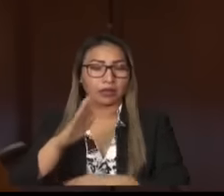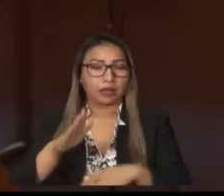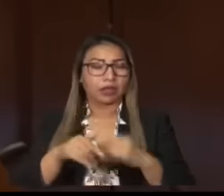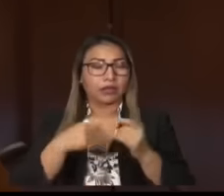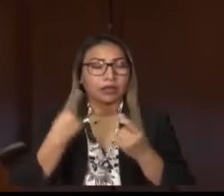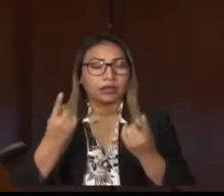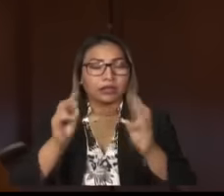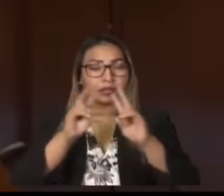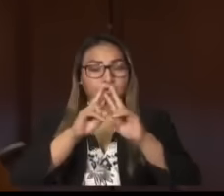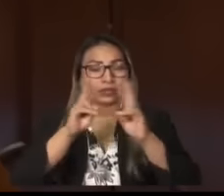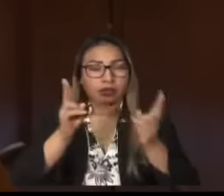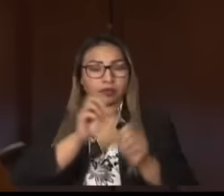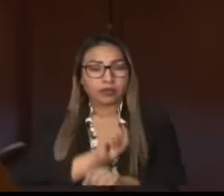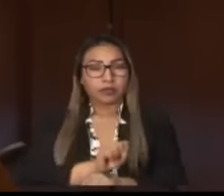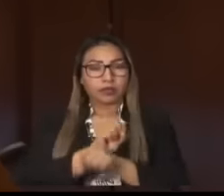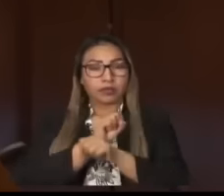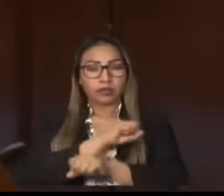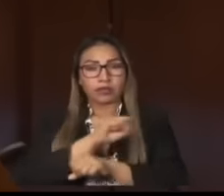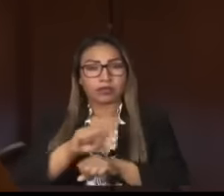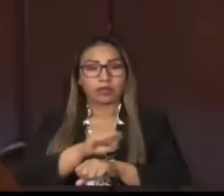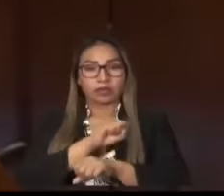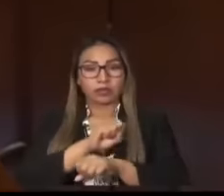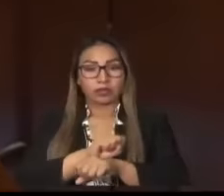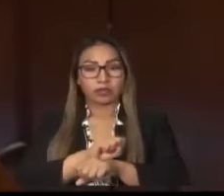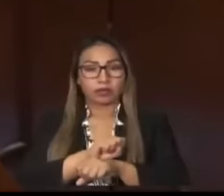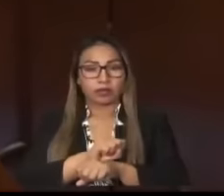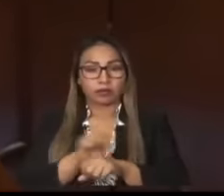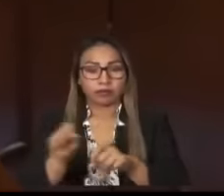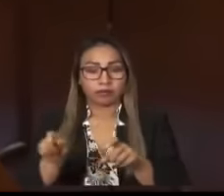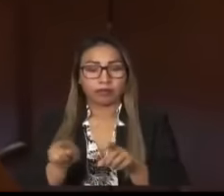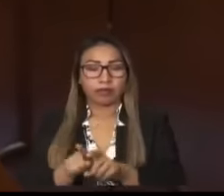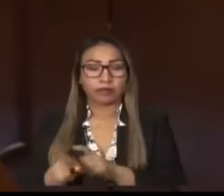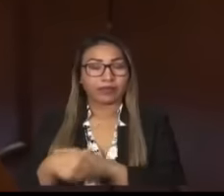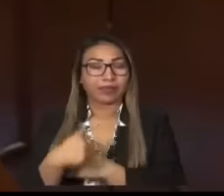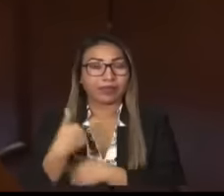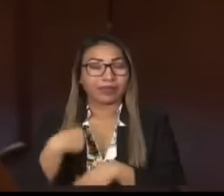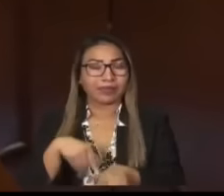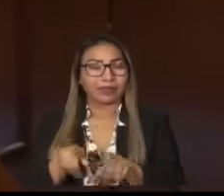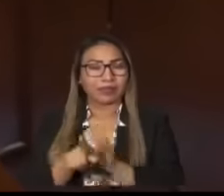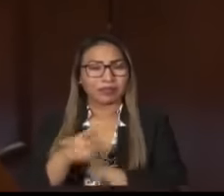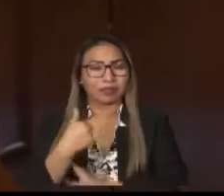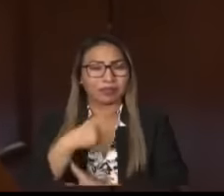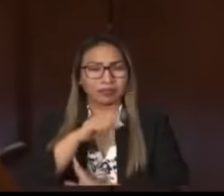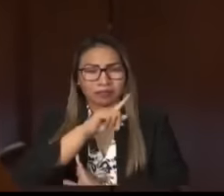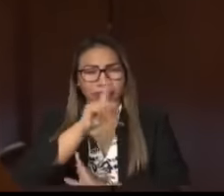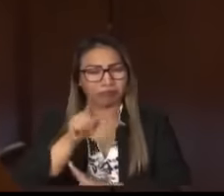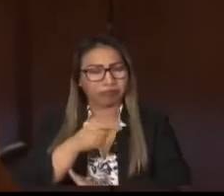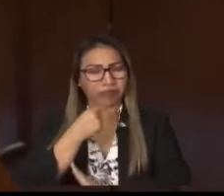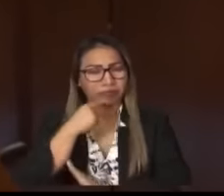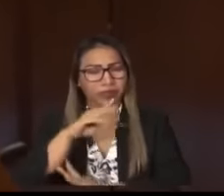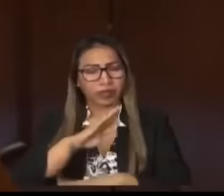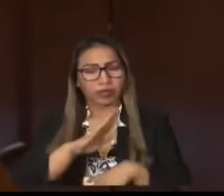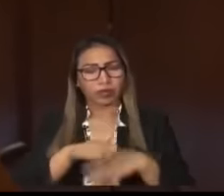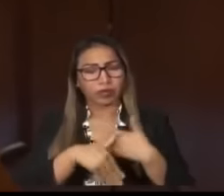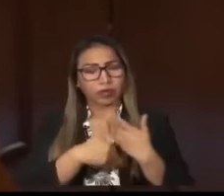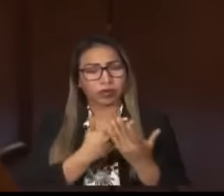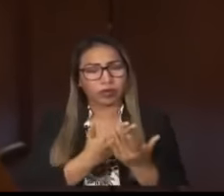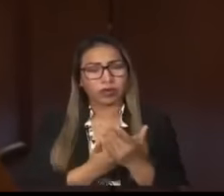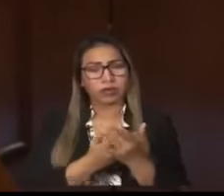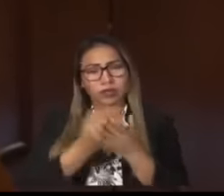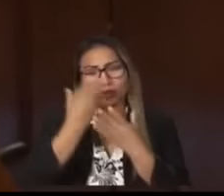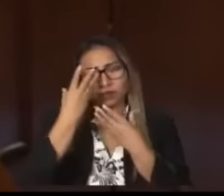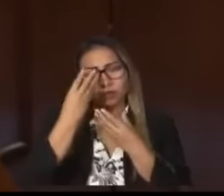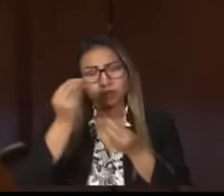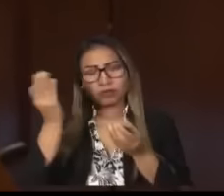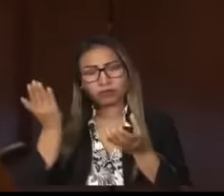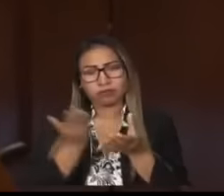materia de seguridad social. Y nos preguntamos si dentro de esos currículum